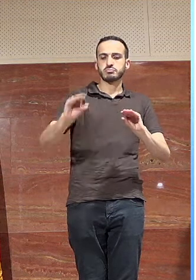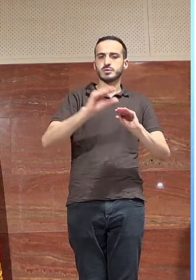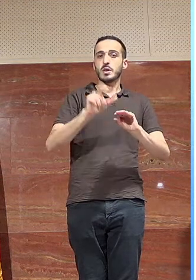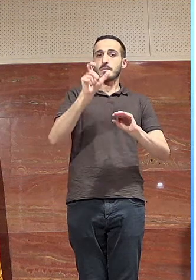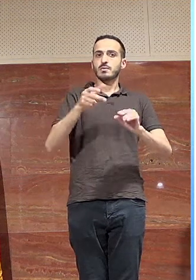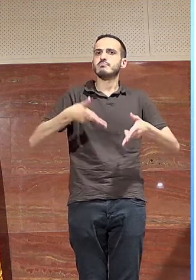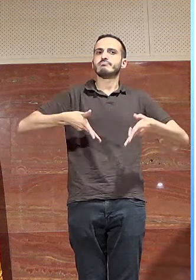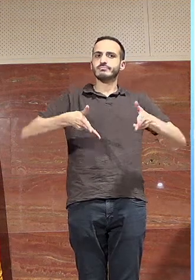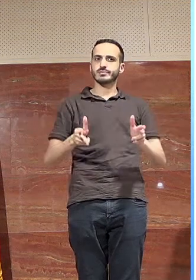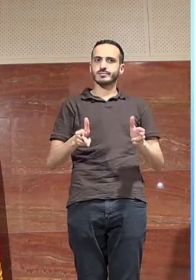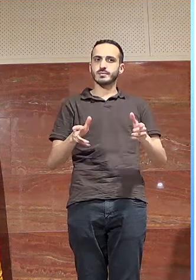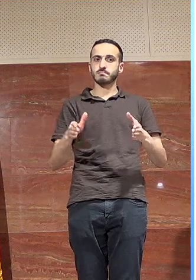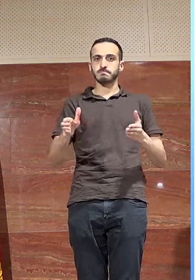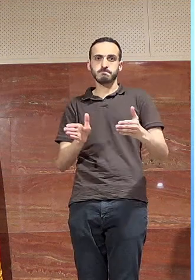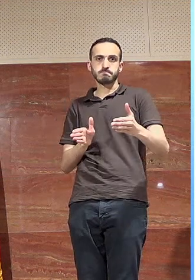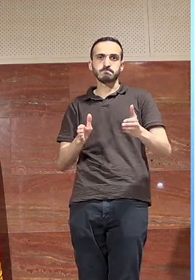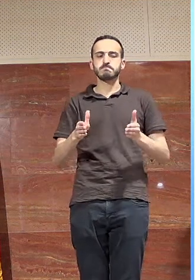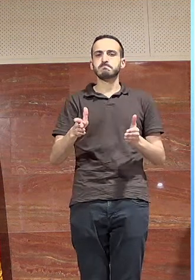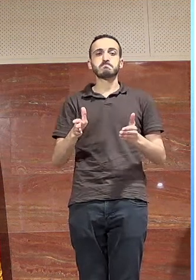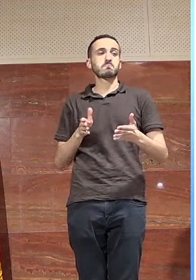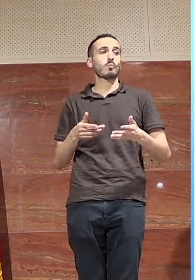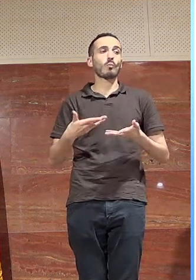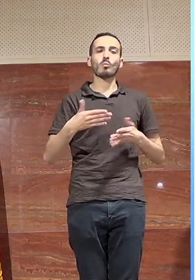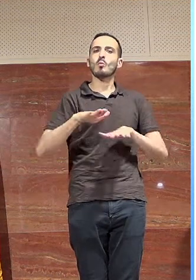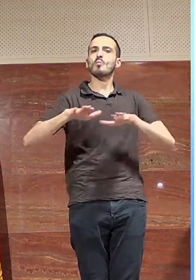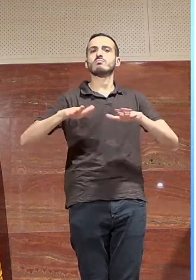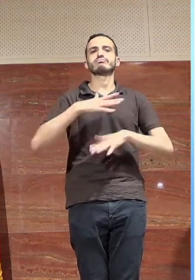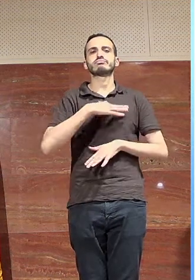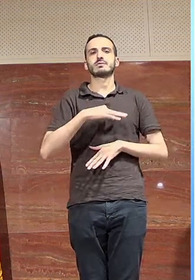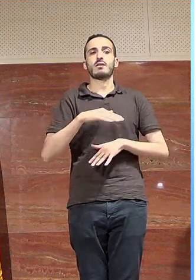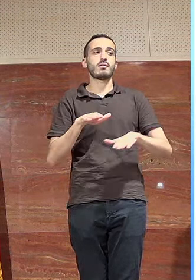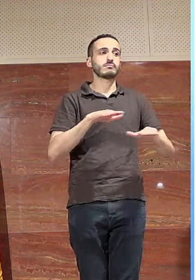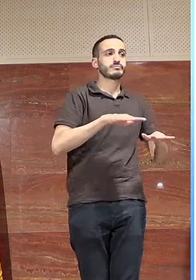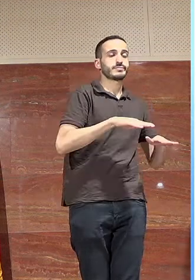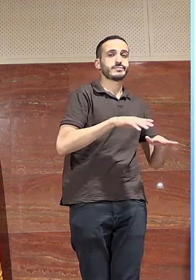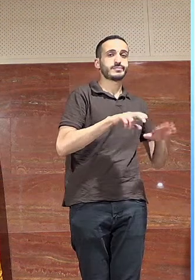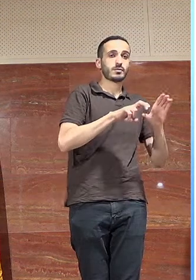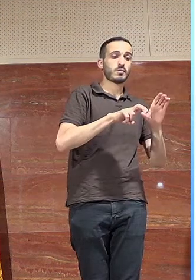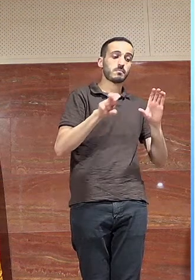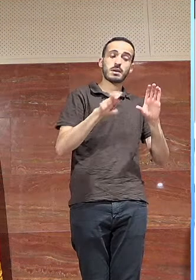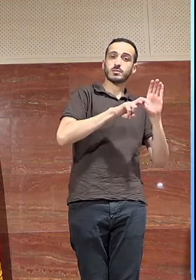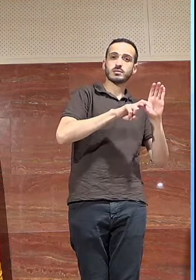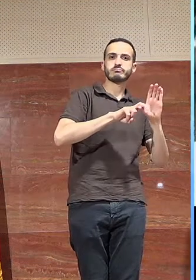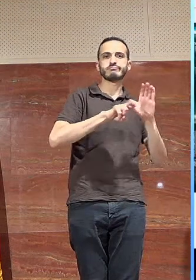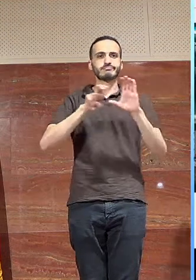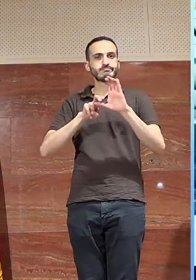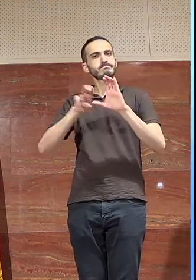asiento, le facilita el giro a la persona hacia adentro o hacia afuera del vehículo.